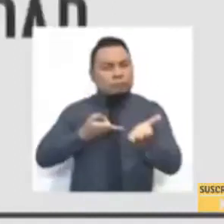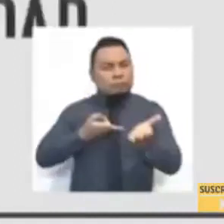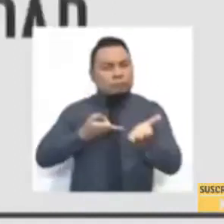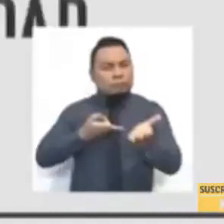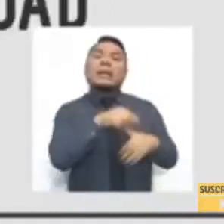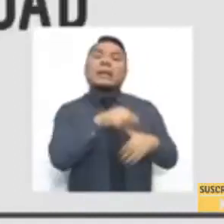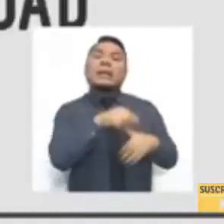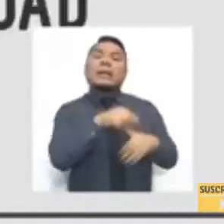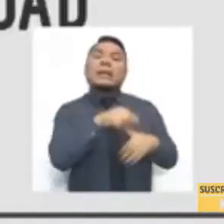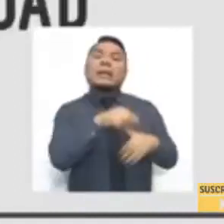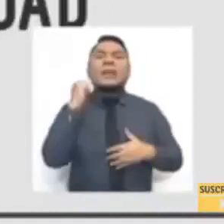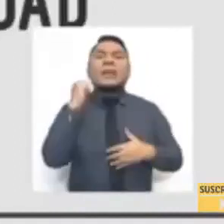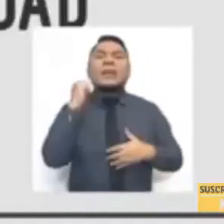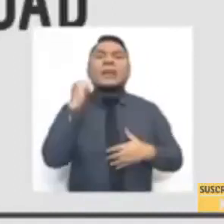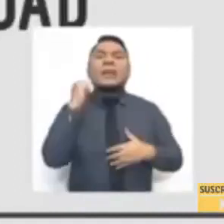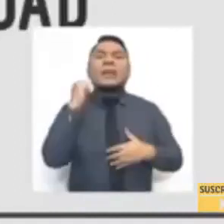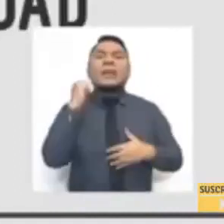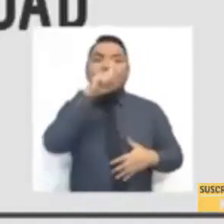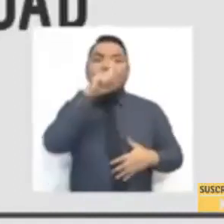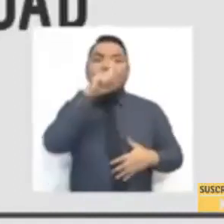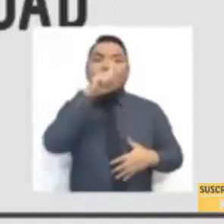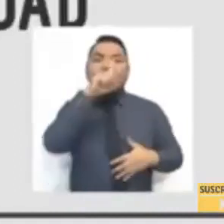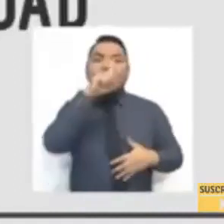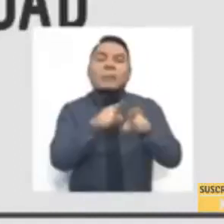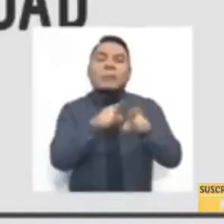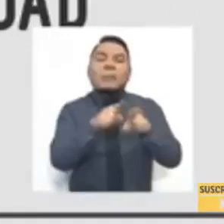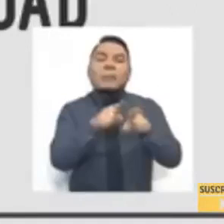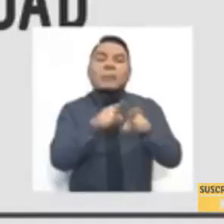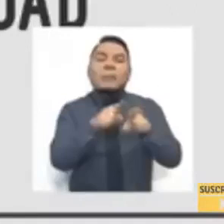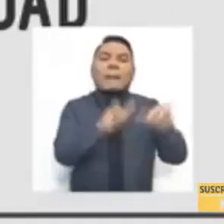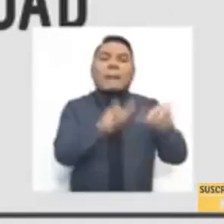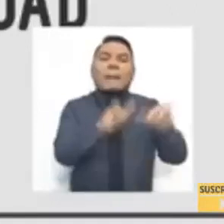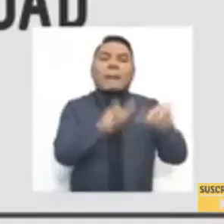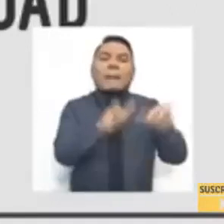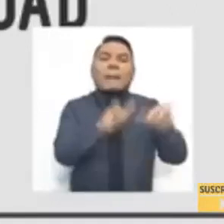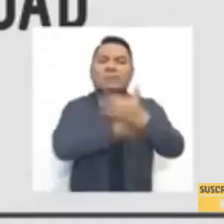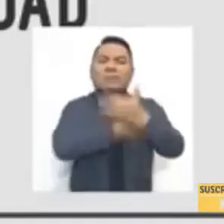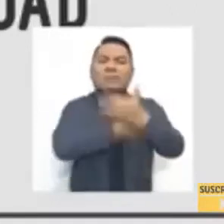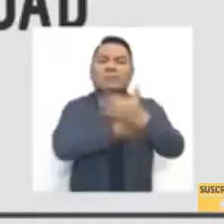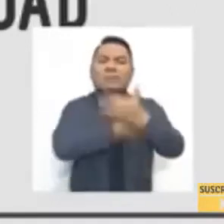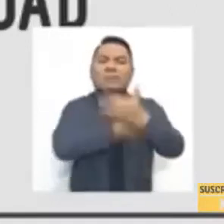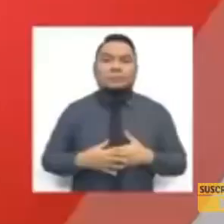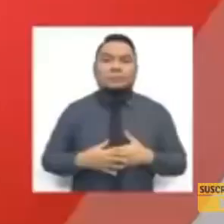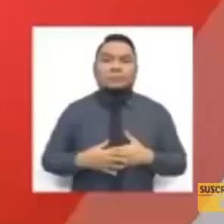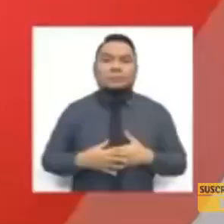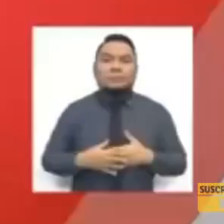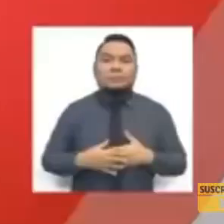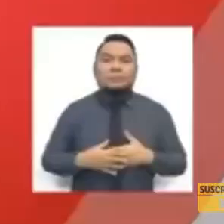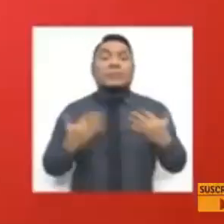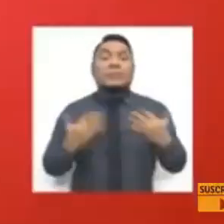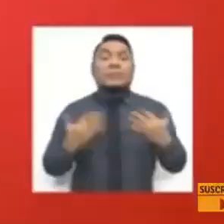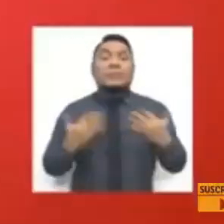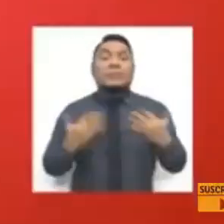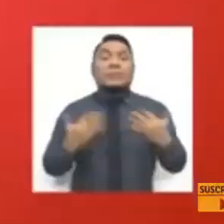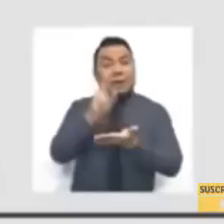6, derechos humanos, políticas sociales y atención a poblaciones en situación de vulnerabilidad. El bloque 1